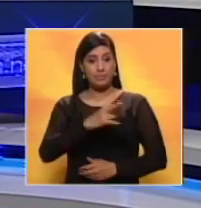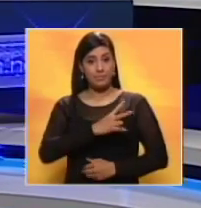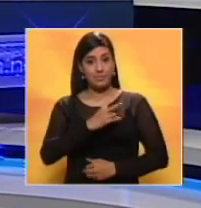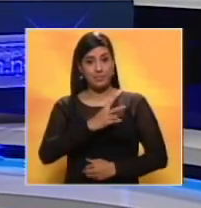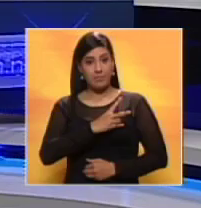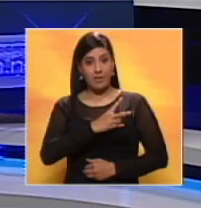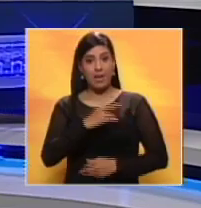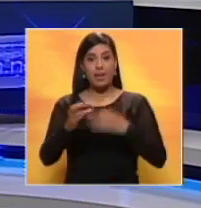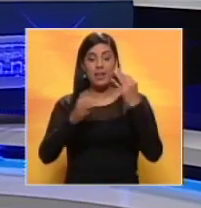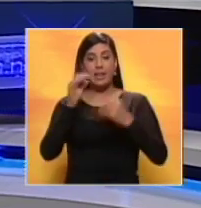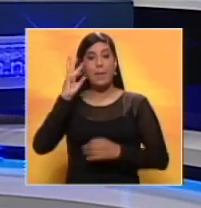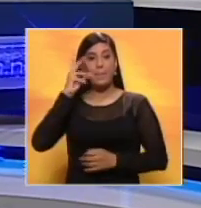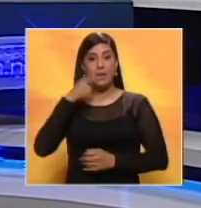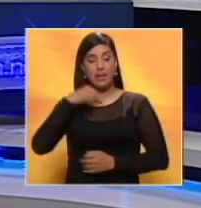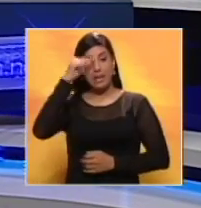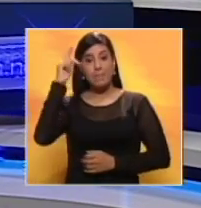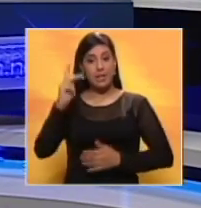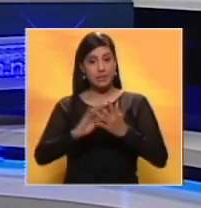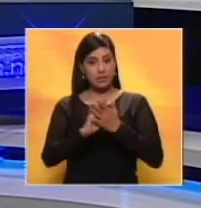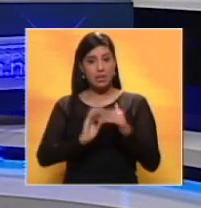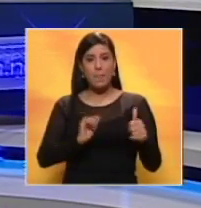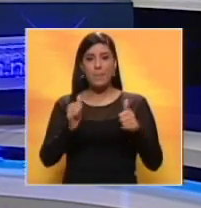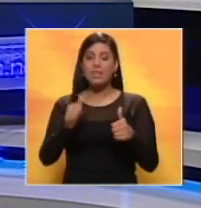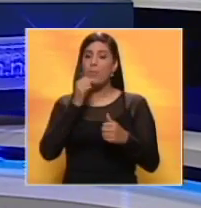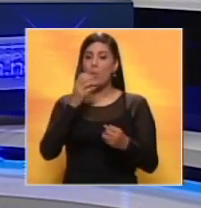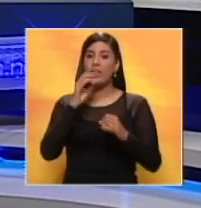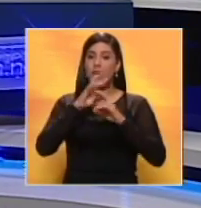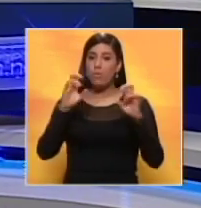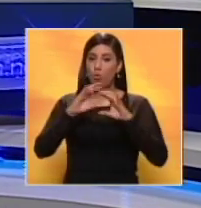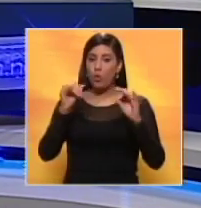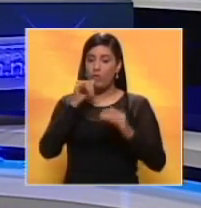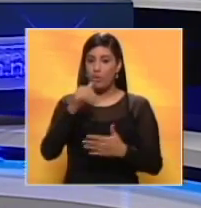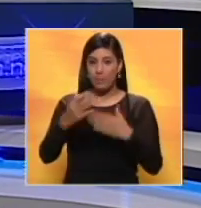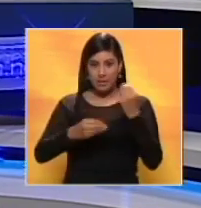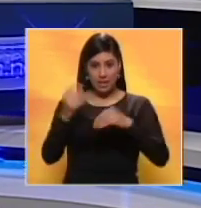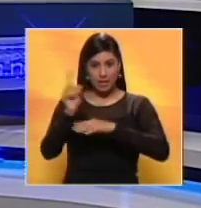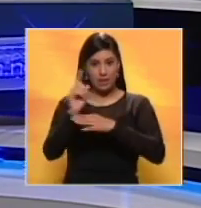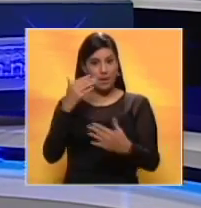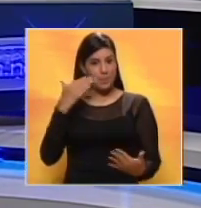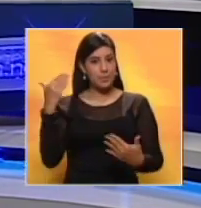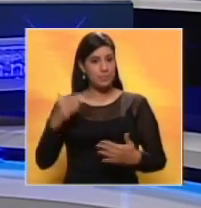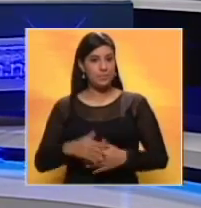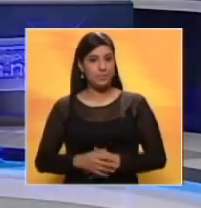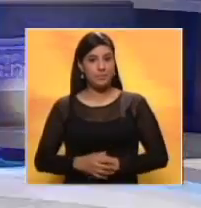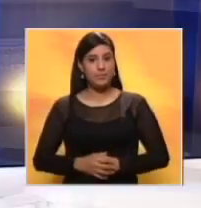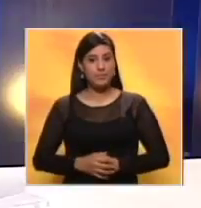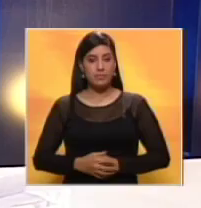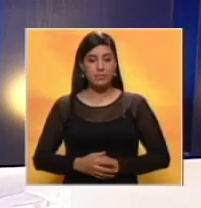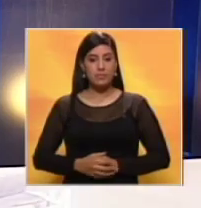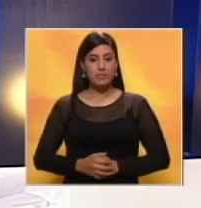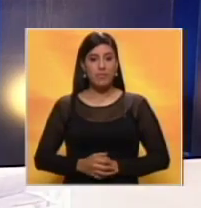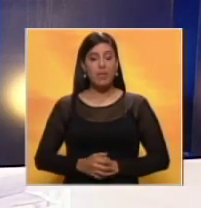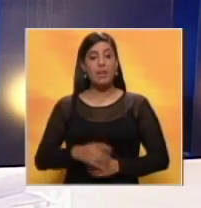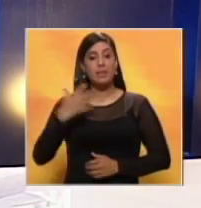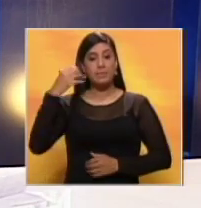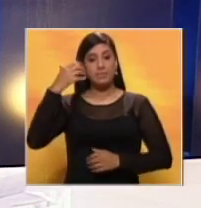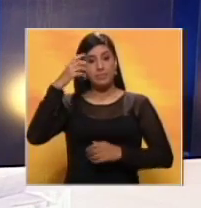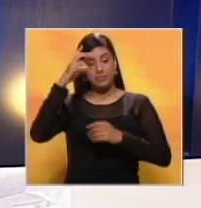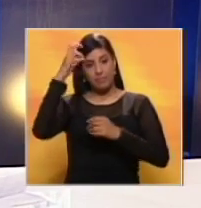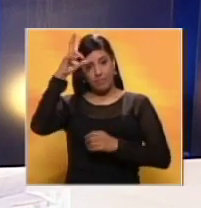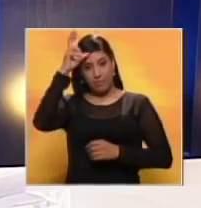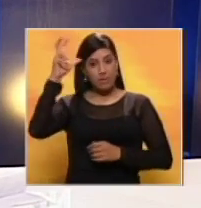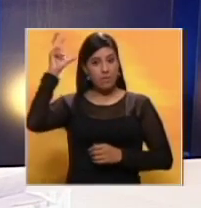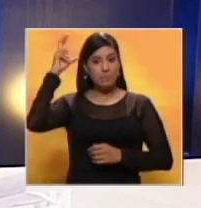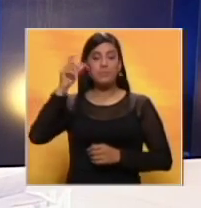de Noticiero Venevisión, Milagro Zambrano y Endrina Yepes. Comenzamos a revisar las informaciones y lo hacemos de inmediato. El canciller de la